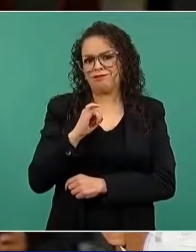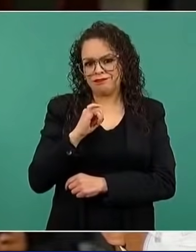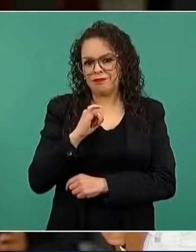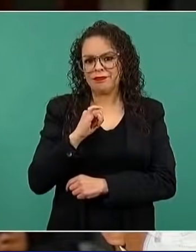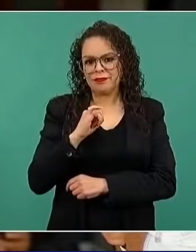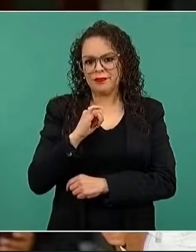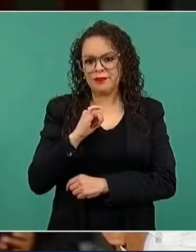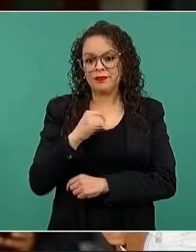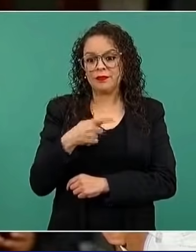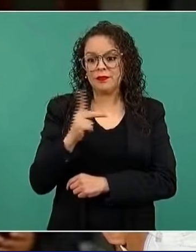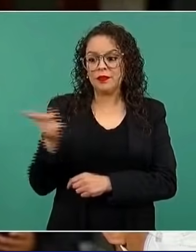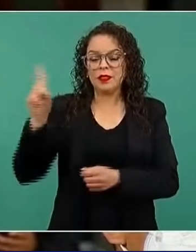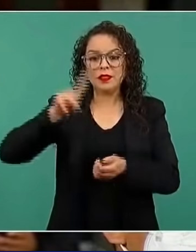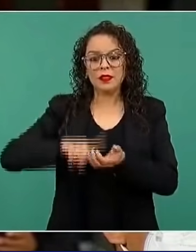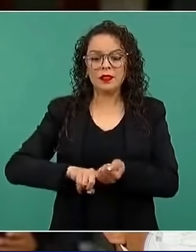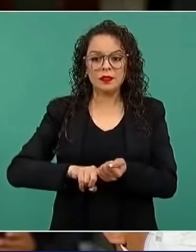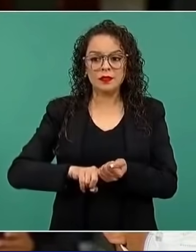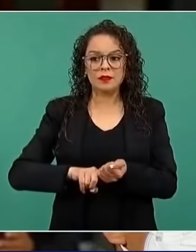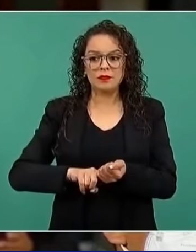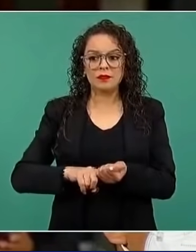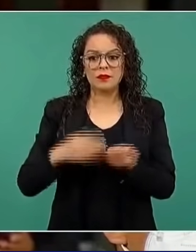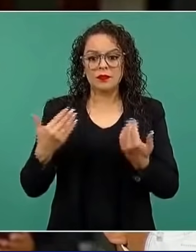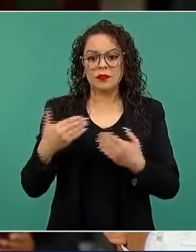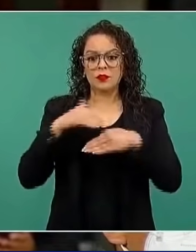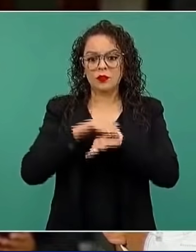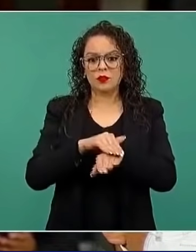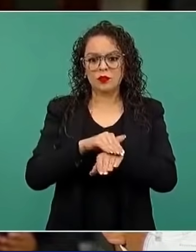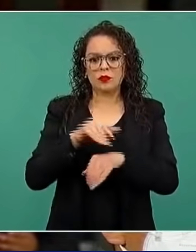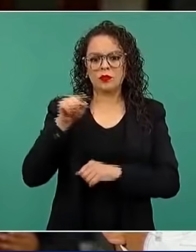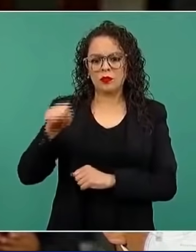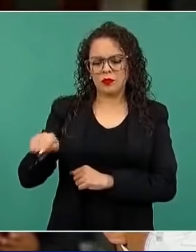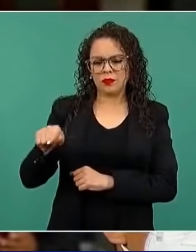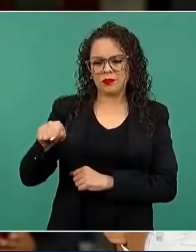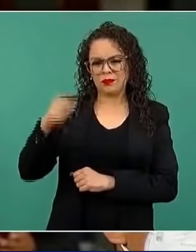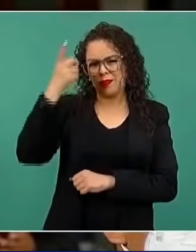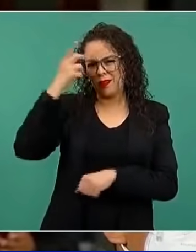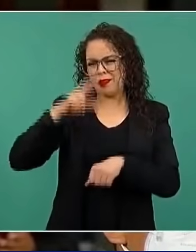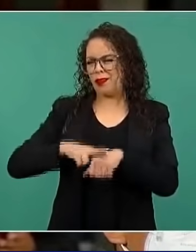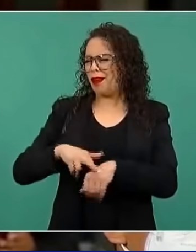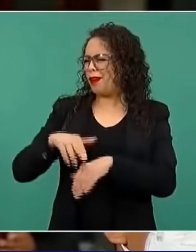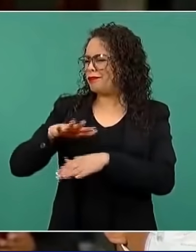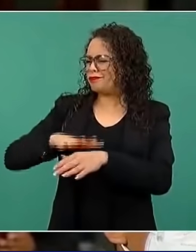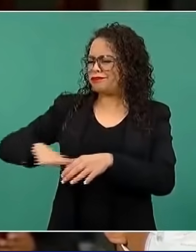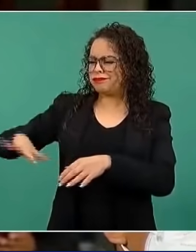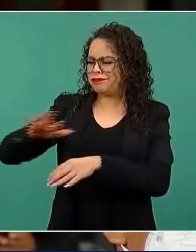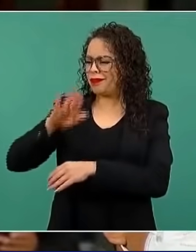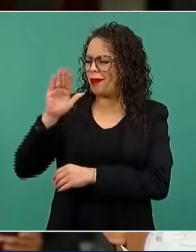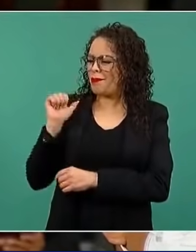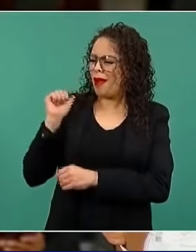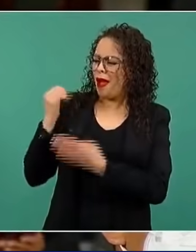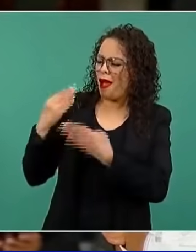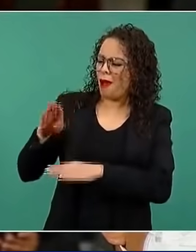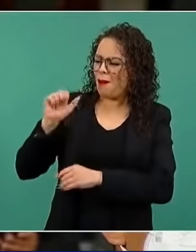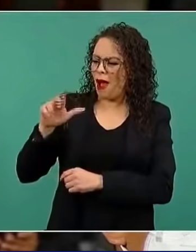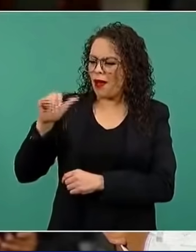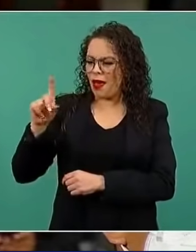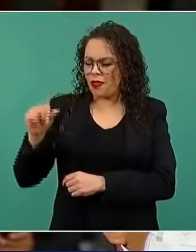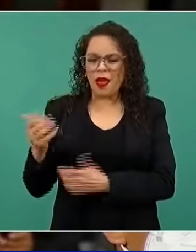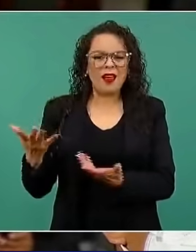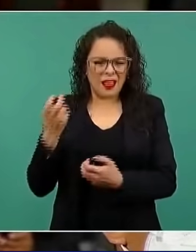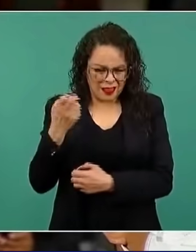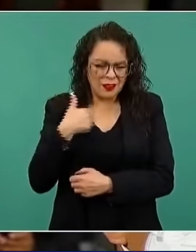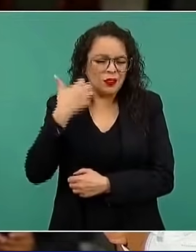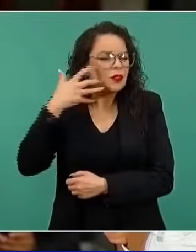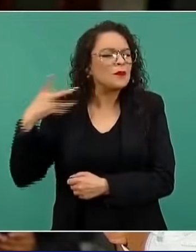Lázaro sobre lo que marca el dirigente de bancada, etcétera. En consecuencia, señor presidente, me